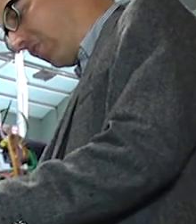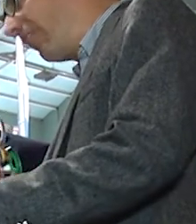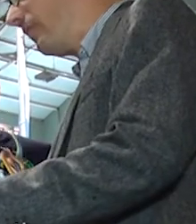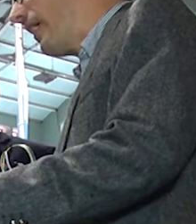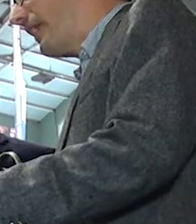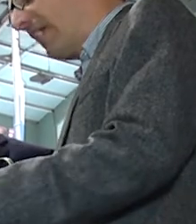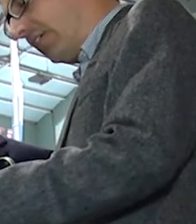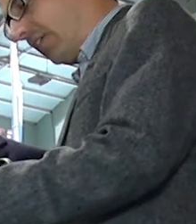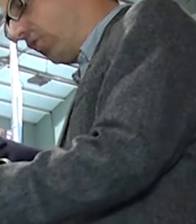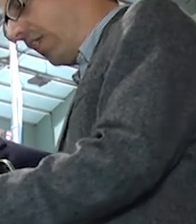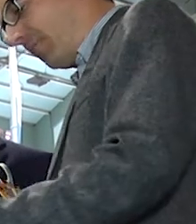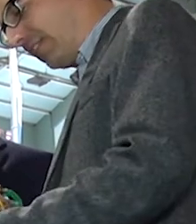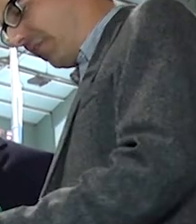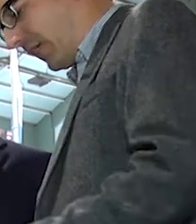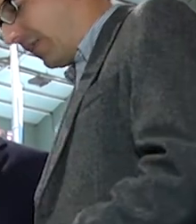Laguna.